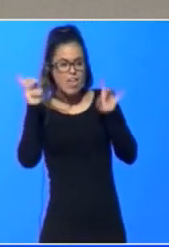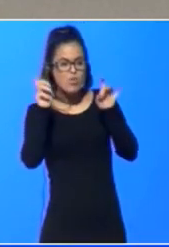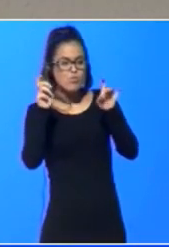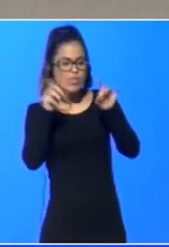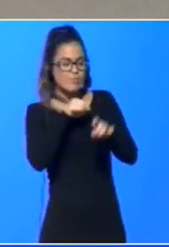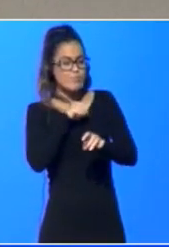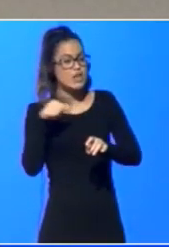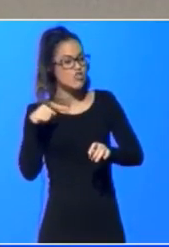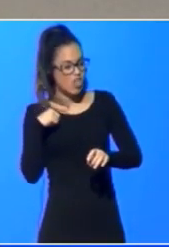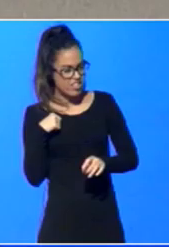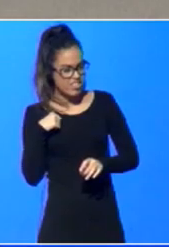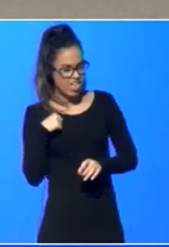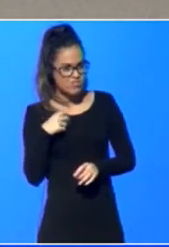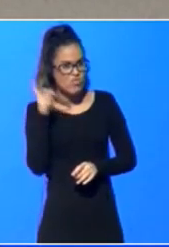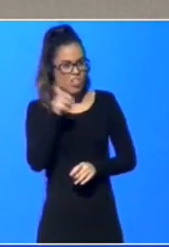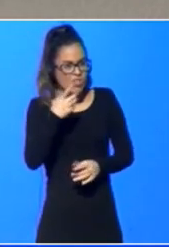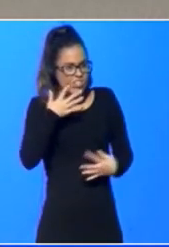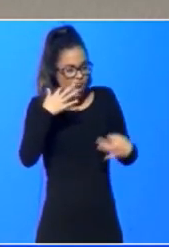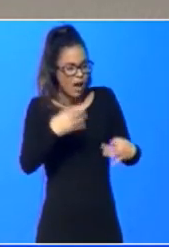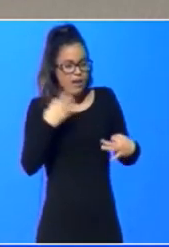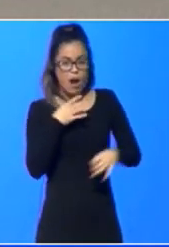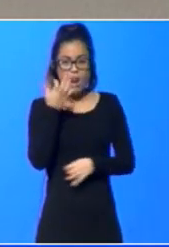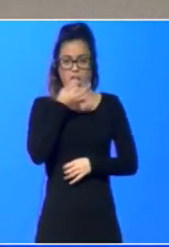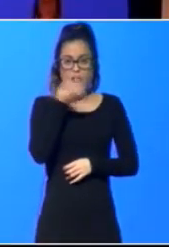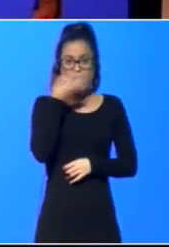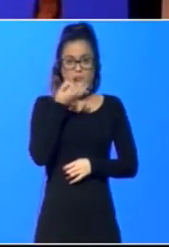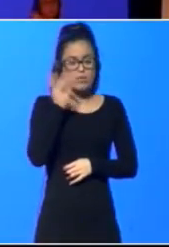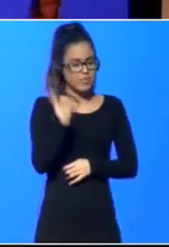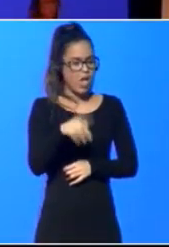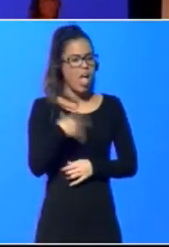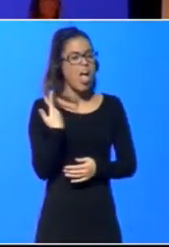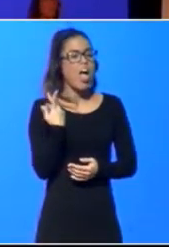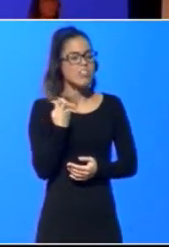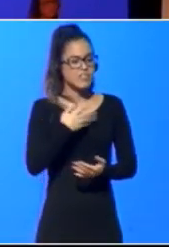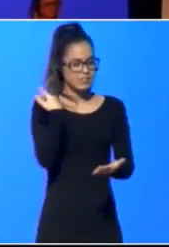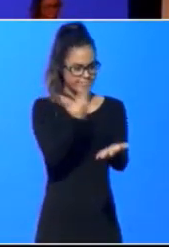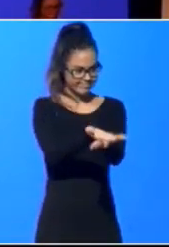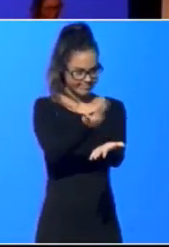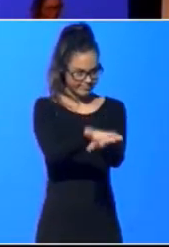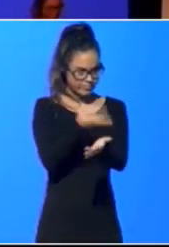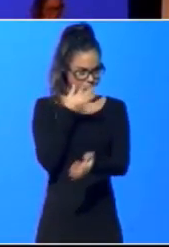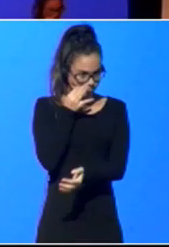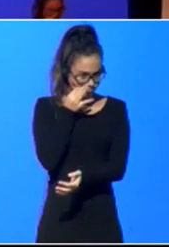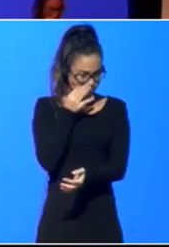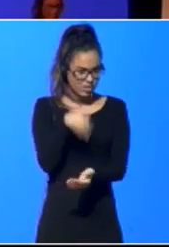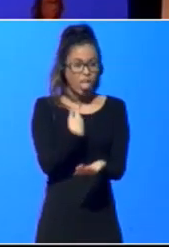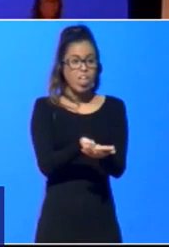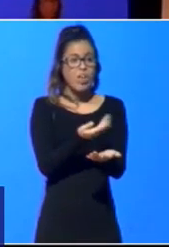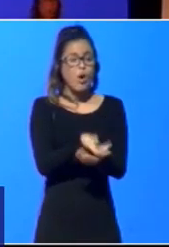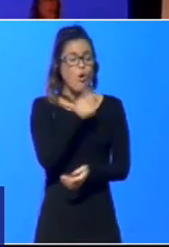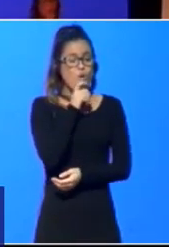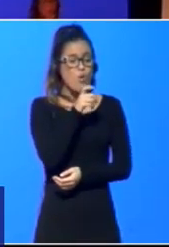que ser real, de la que no tendríamos que solamente que hablar, sino que la tenemos que demostrar, ¿no? ¿Cómo la demostramos? Pues